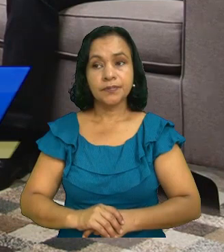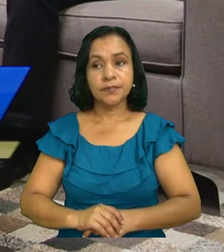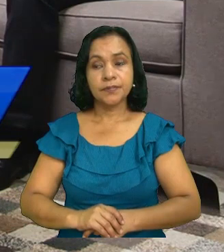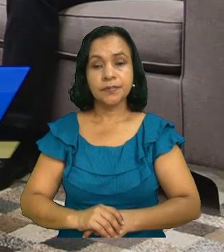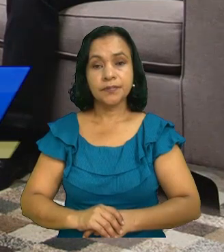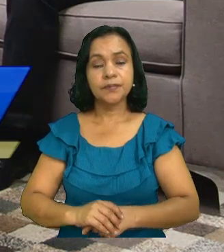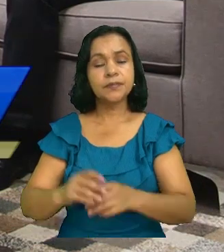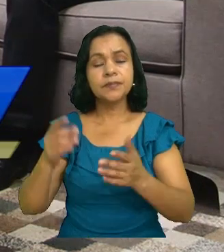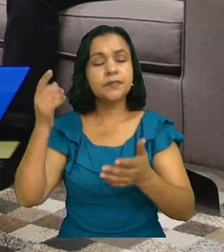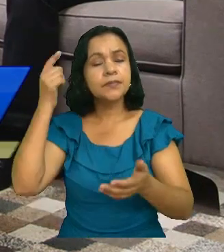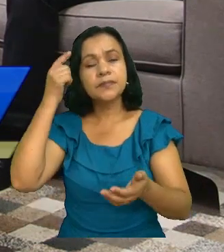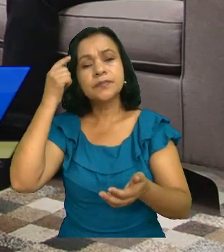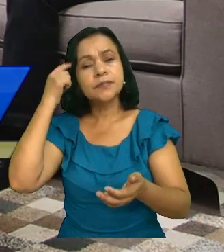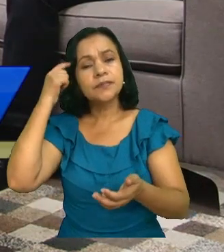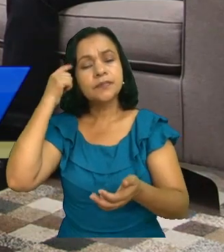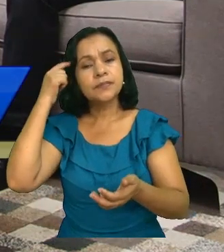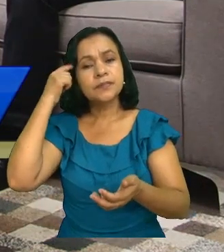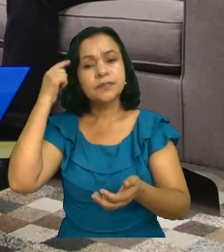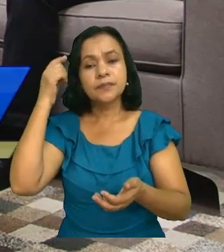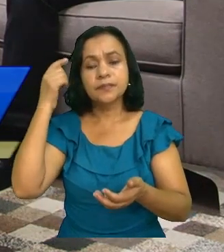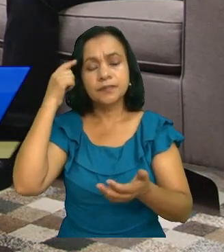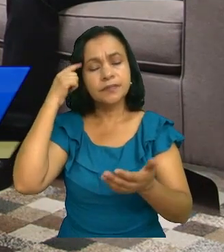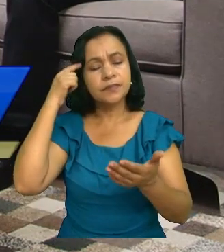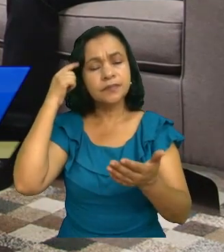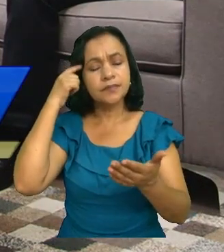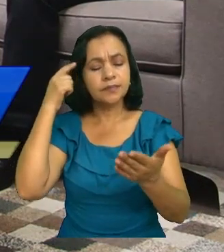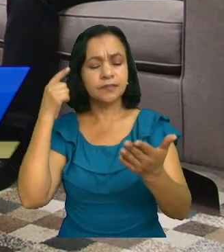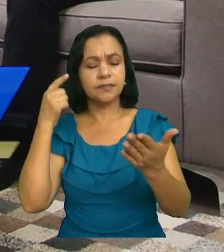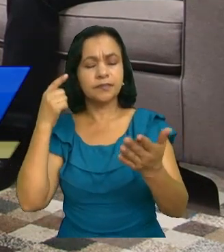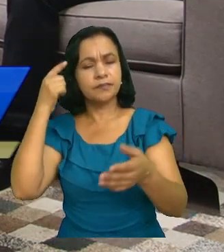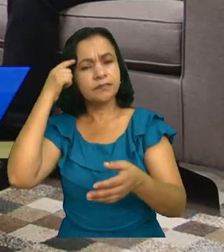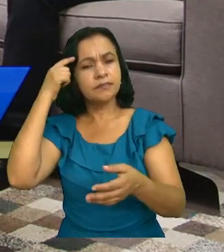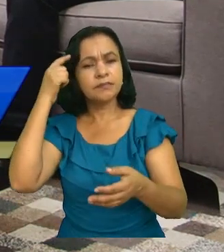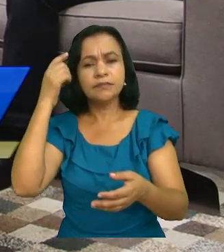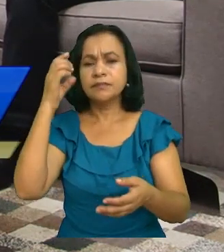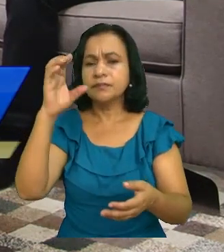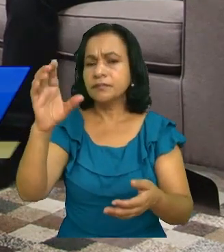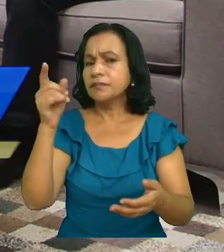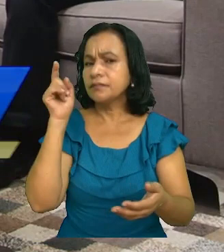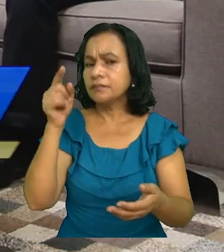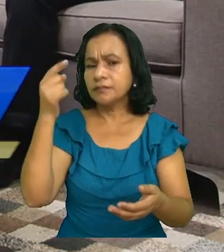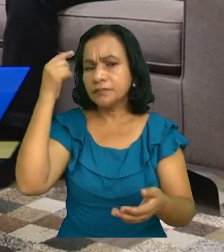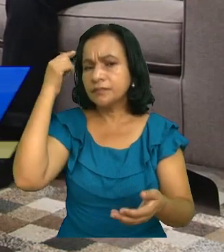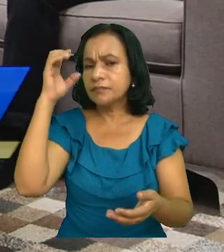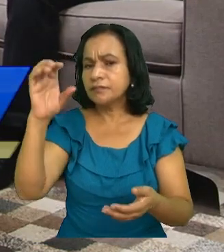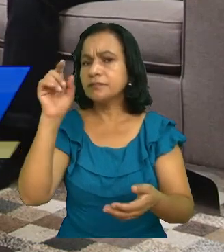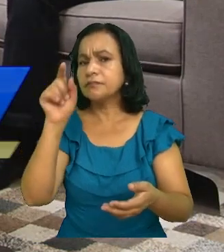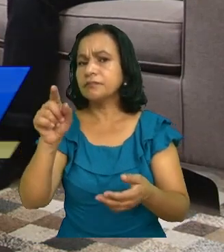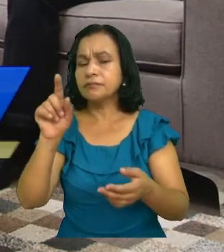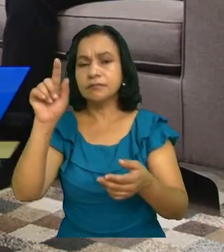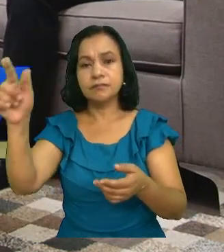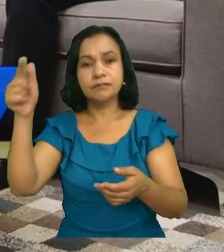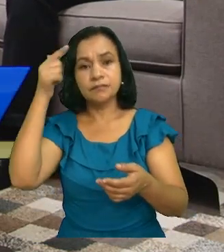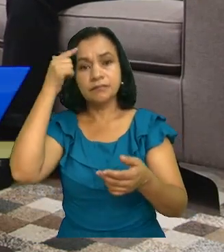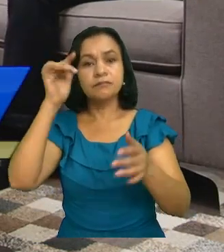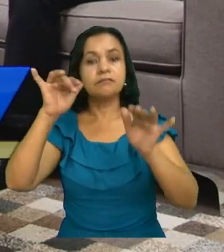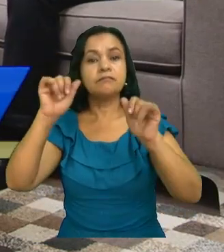Y creen que eso es todo lo que hace el gobierno y hablan del cortoplacismo y del clientelismo